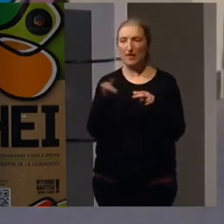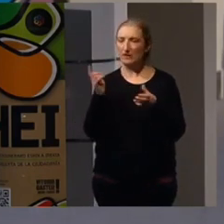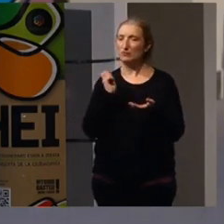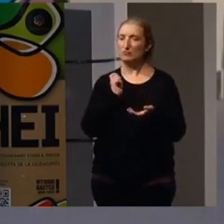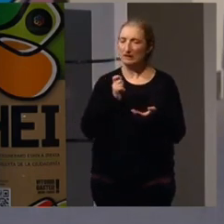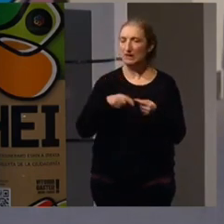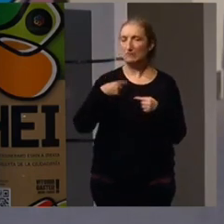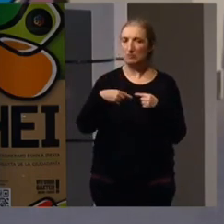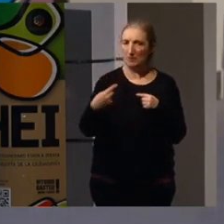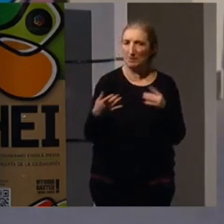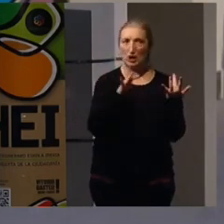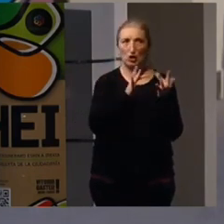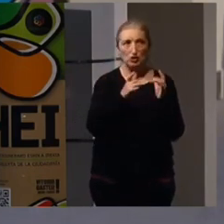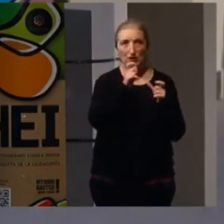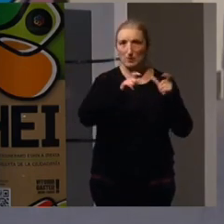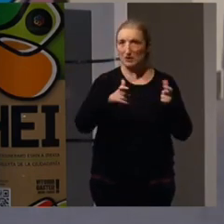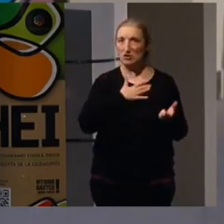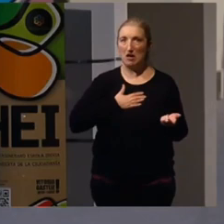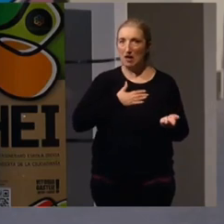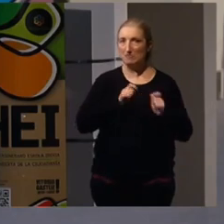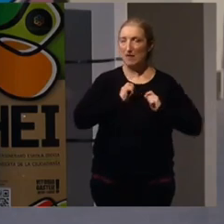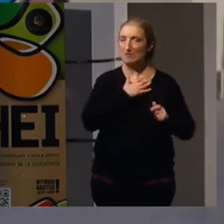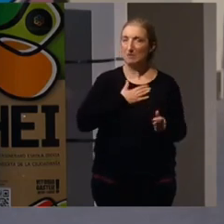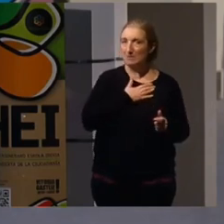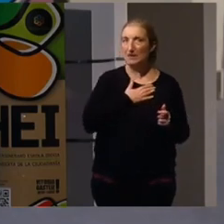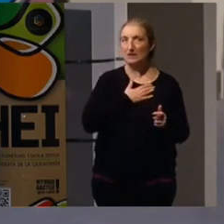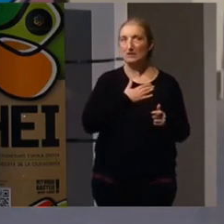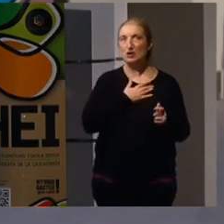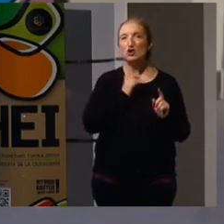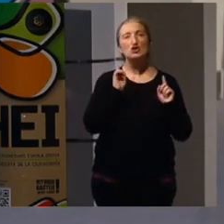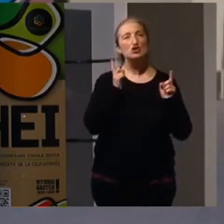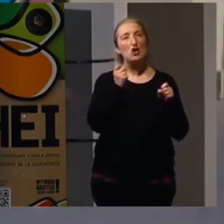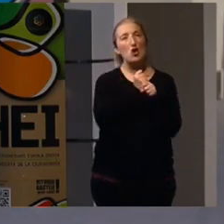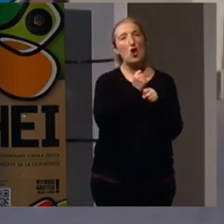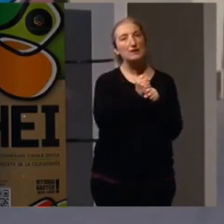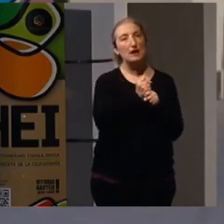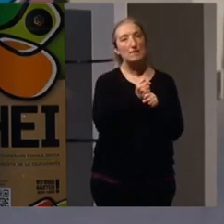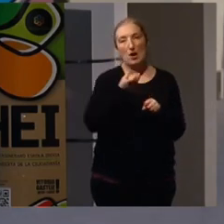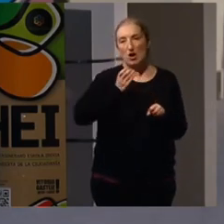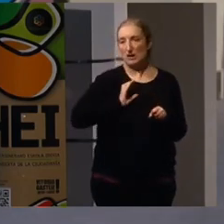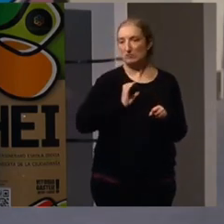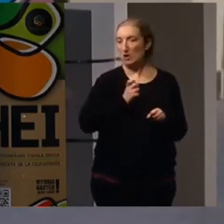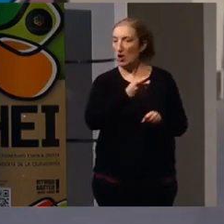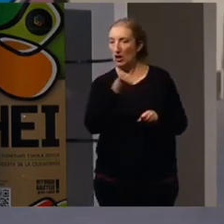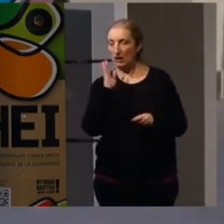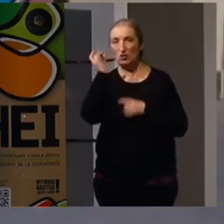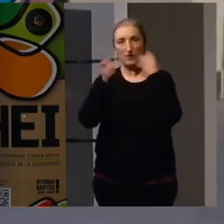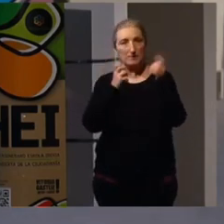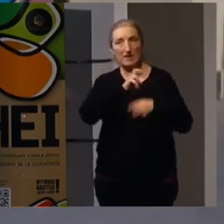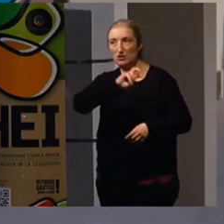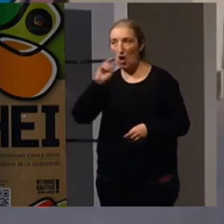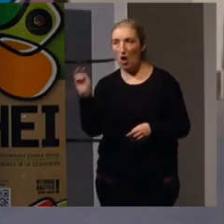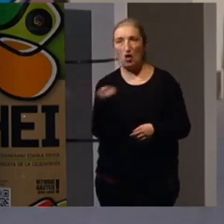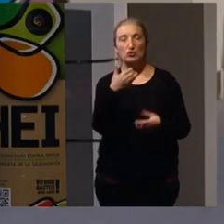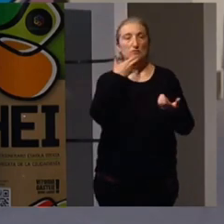unas rutinas, tener contacto con otras personas, tener estas tareas satisfactorias, no tengan por qué venir solo del trabajo asalariado, que puedan venir de más cosas también.